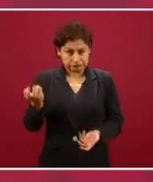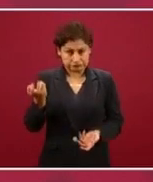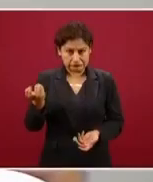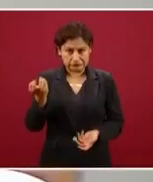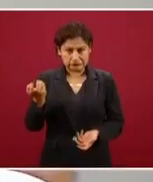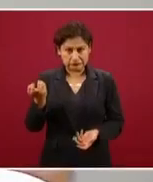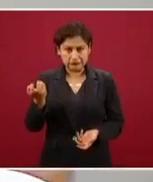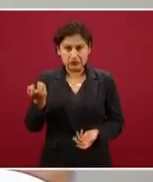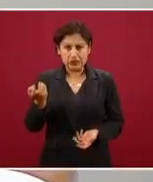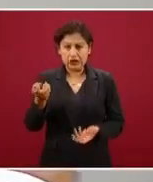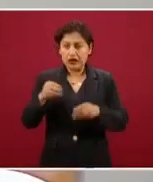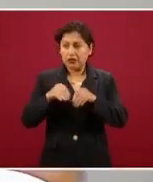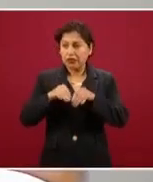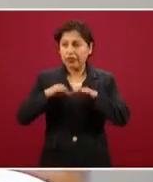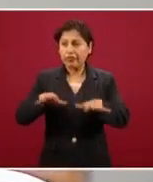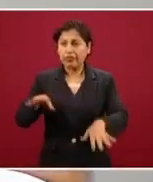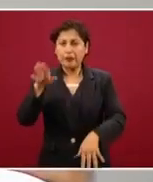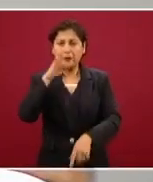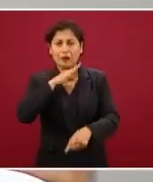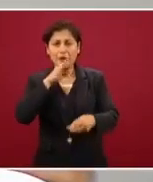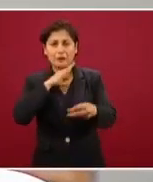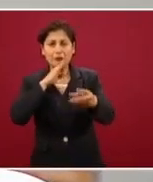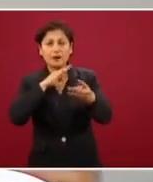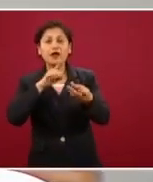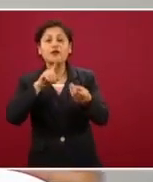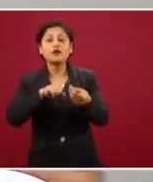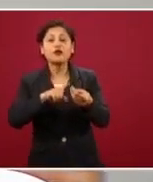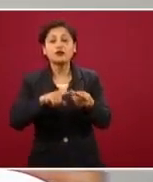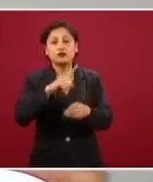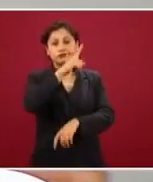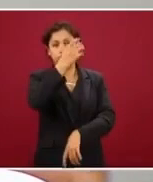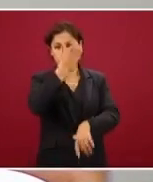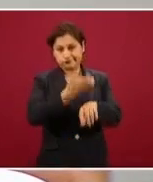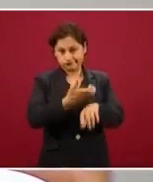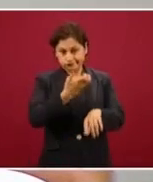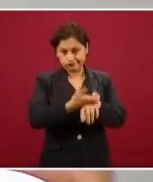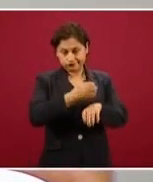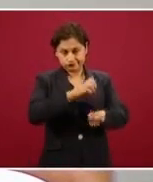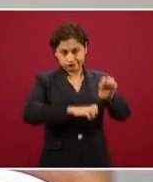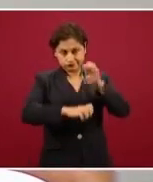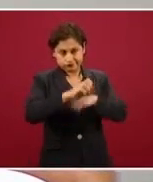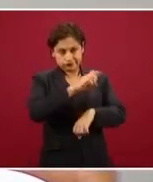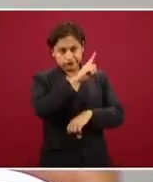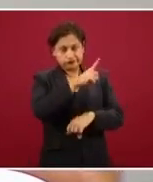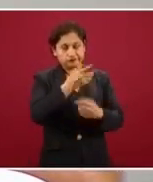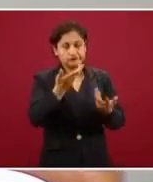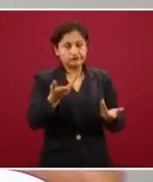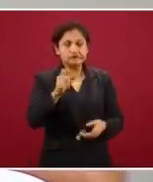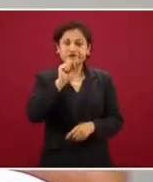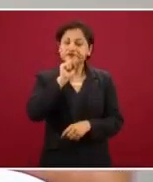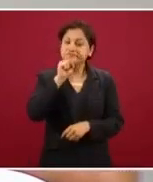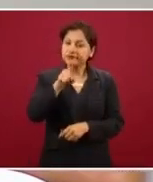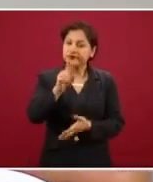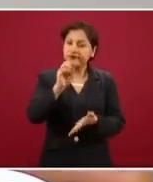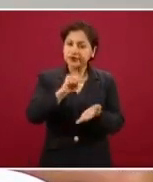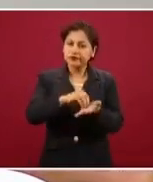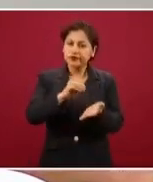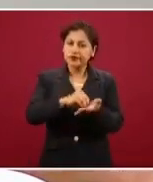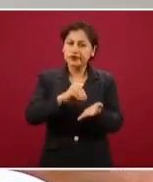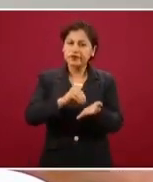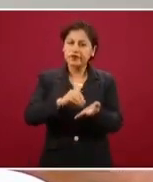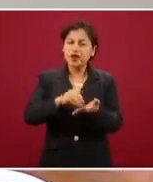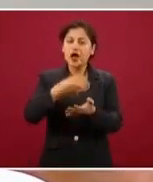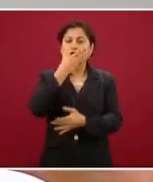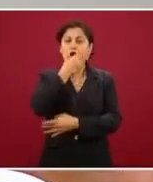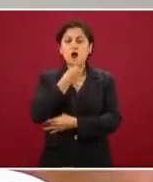en Estados Unidos, en el caso de las empresas. Bueno, hasta todavía lo de este señor García